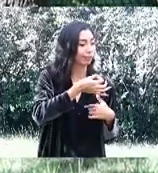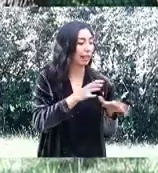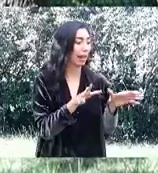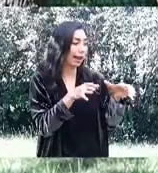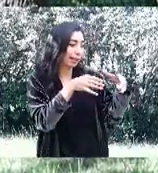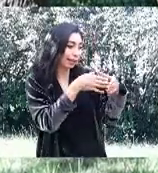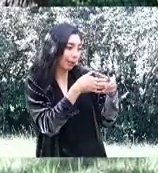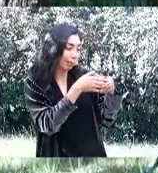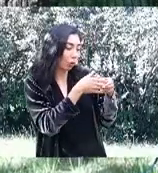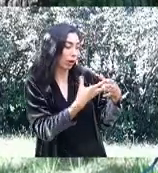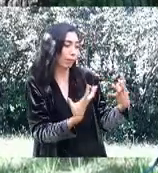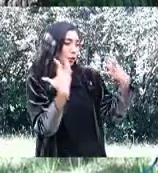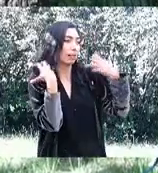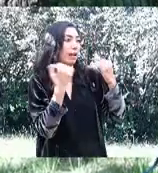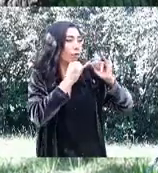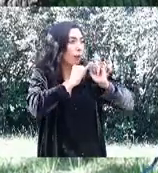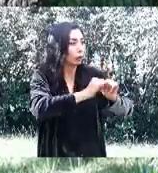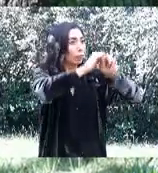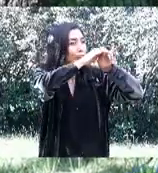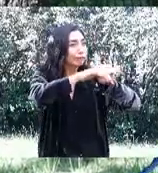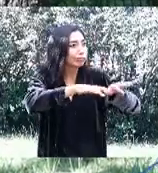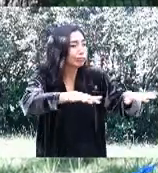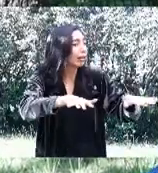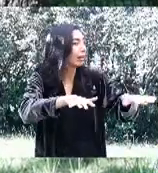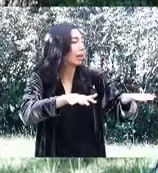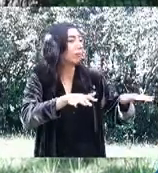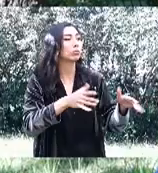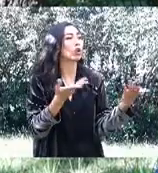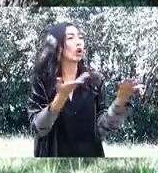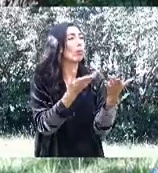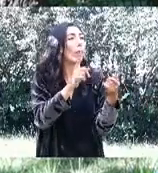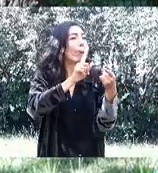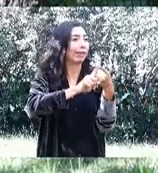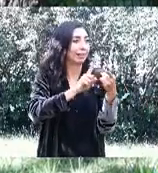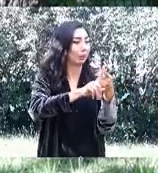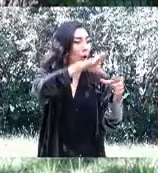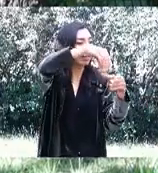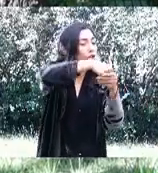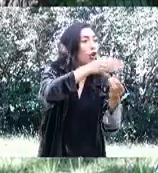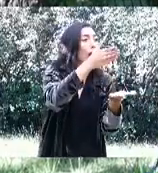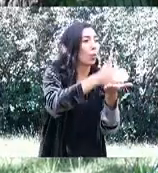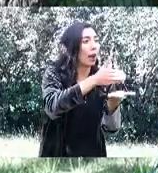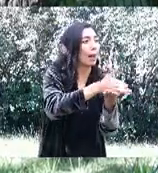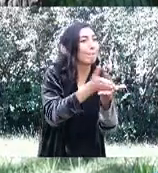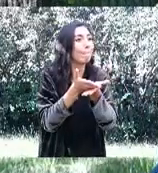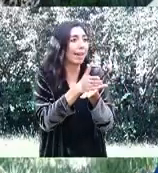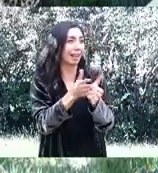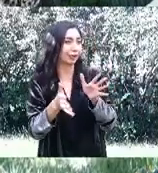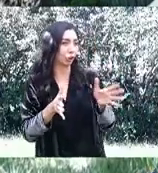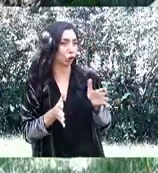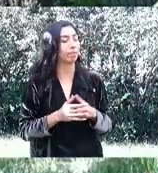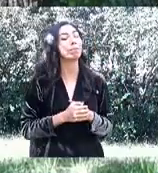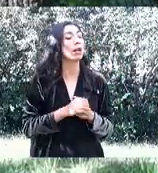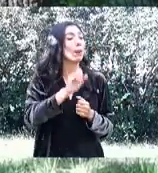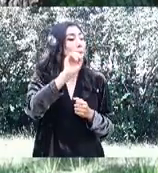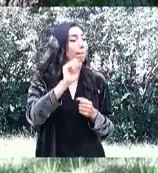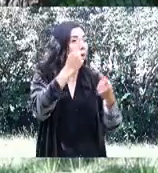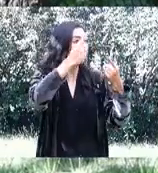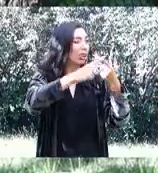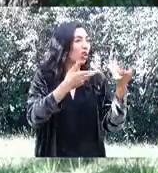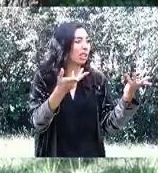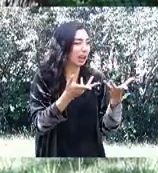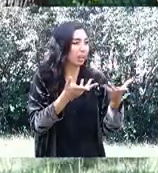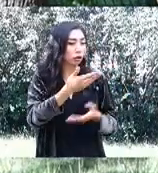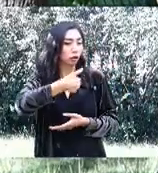de divulgación el Cris el evilio eh participamos en la escuela de mediación y principalmente es con la entrega de